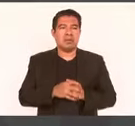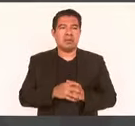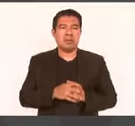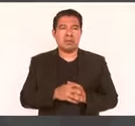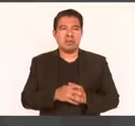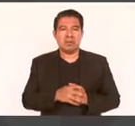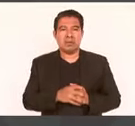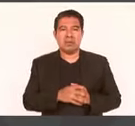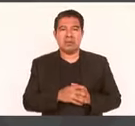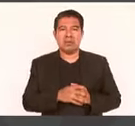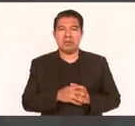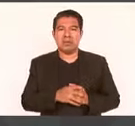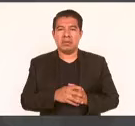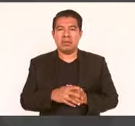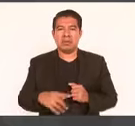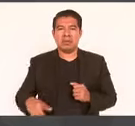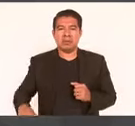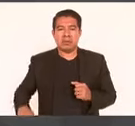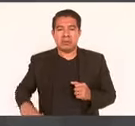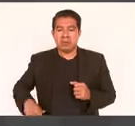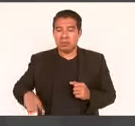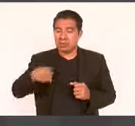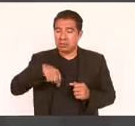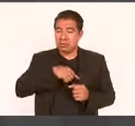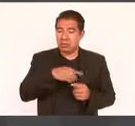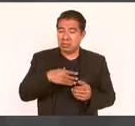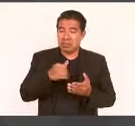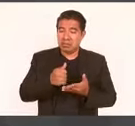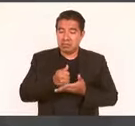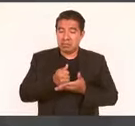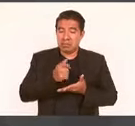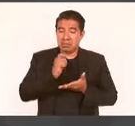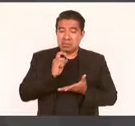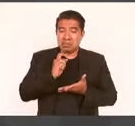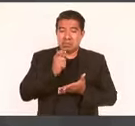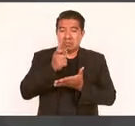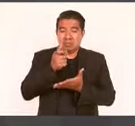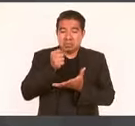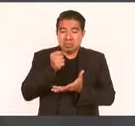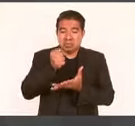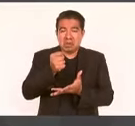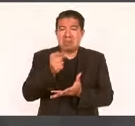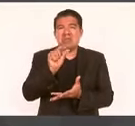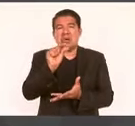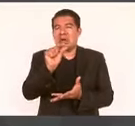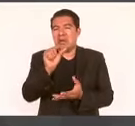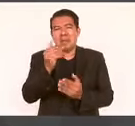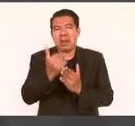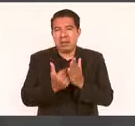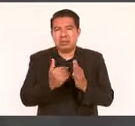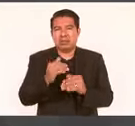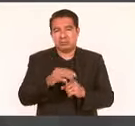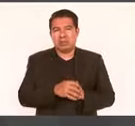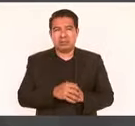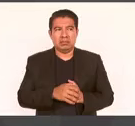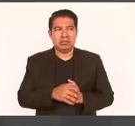al gobierno que menos recursos le transfiere la Federación.